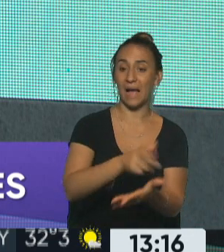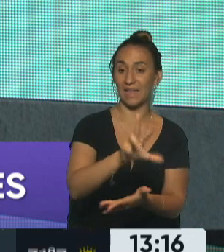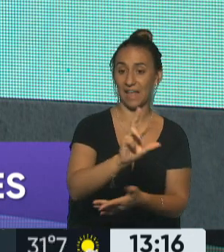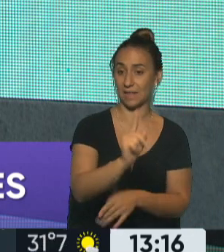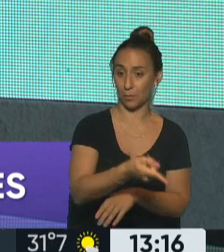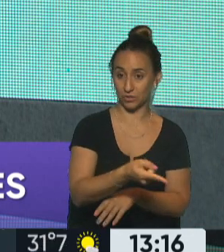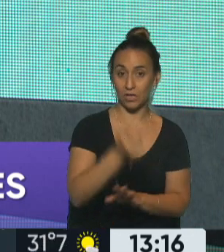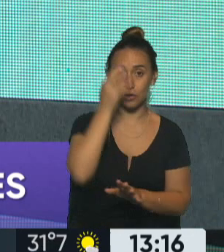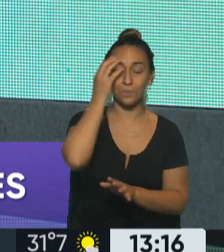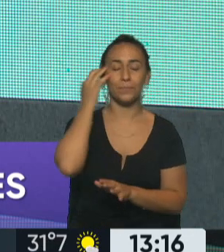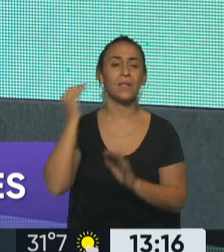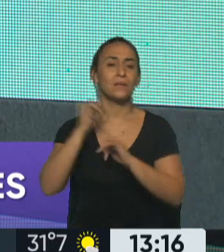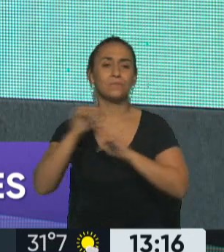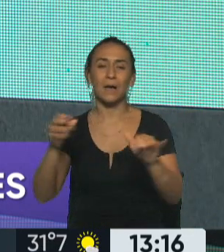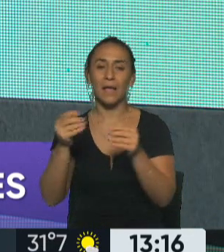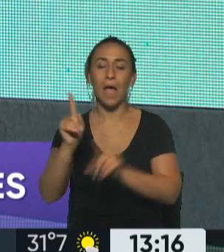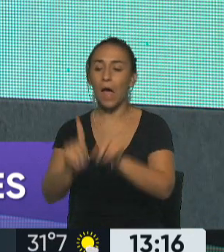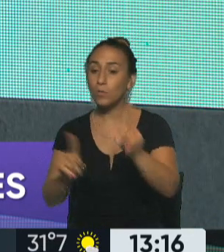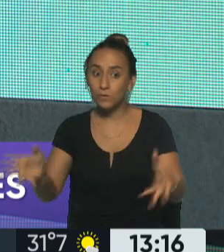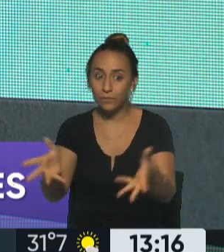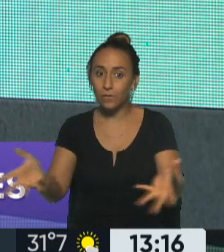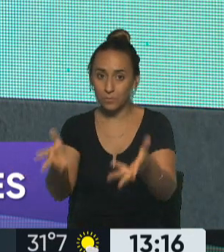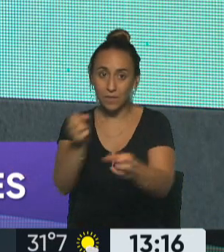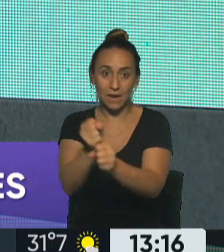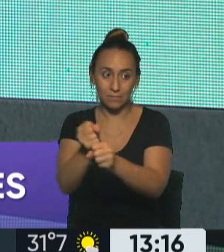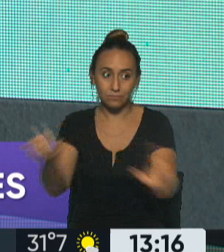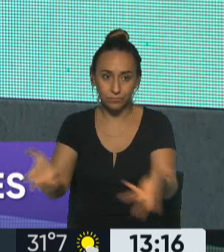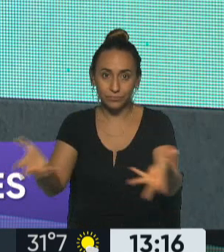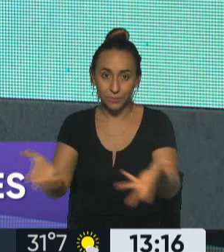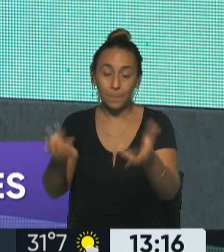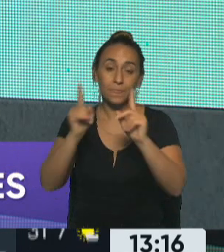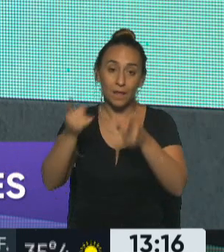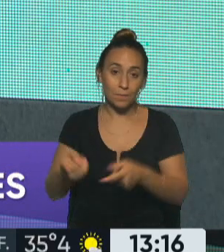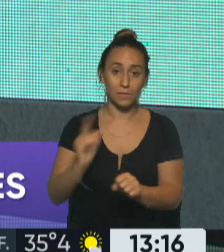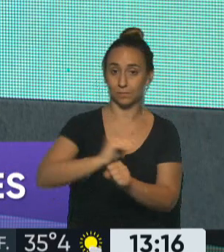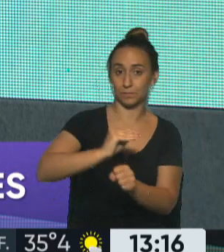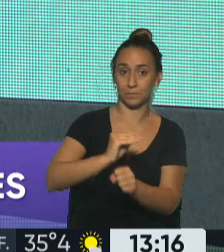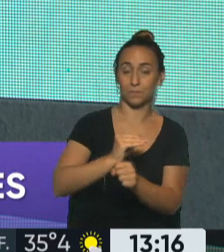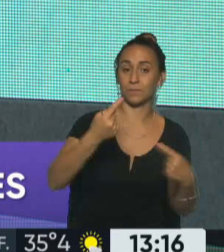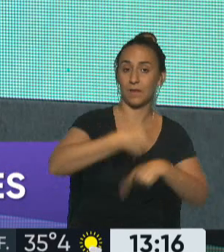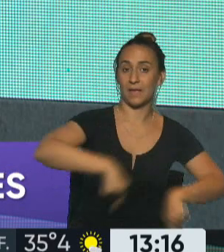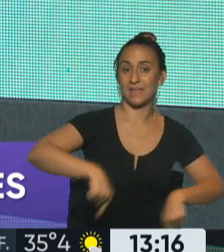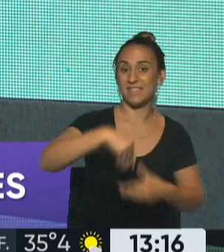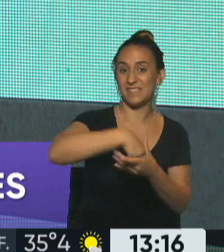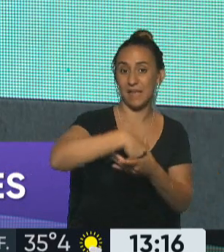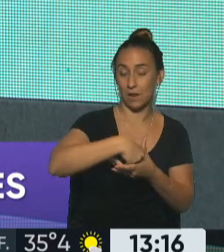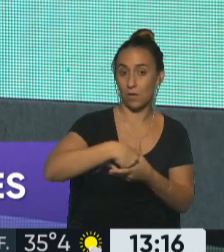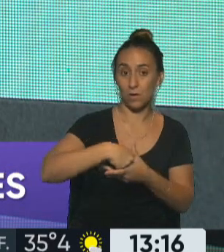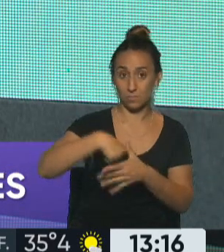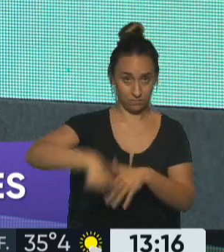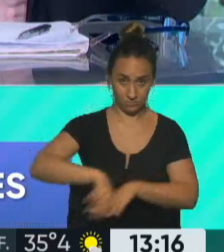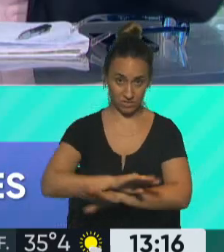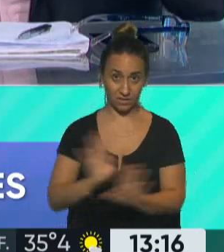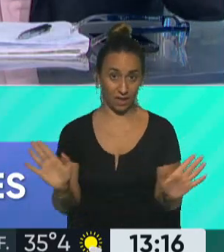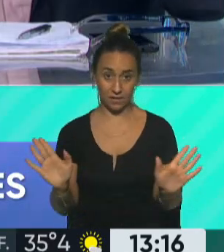era para fomentar algunas actividades en todo caso garantizar el abastecimiento del mercado interno esto ya no va a existir no va a